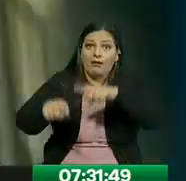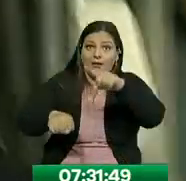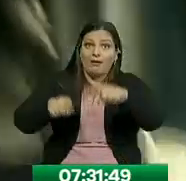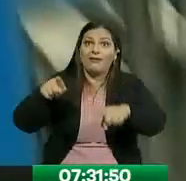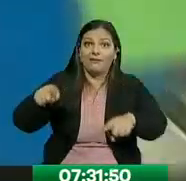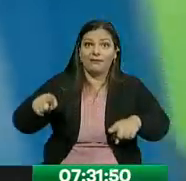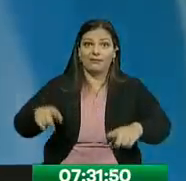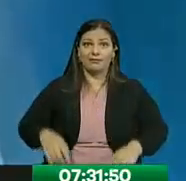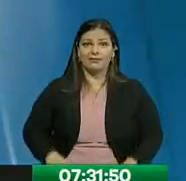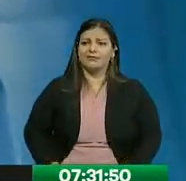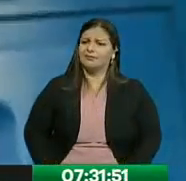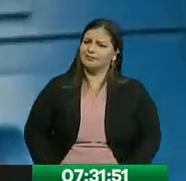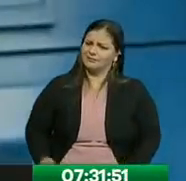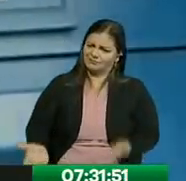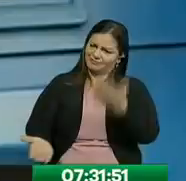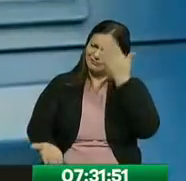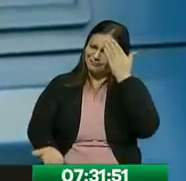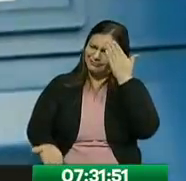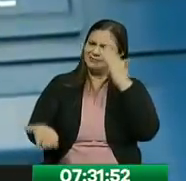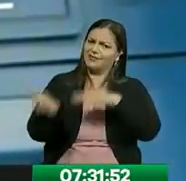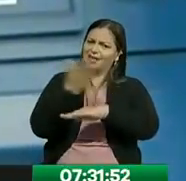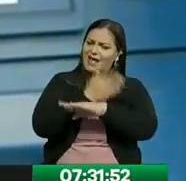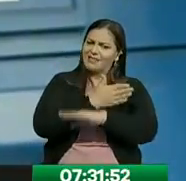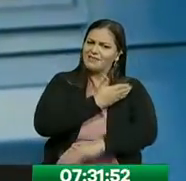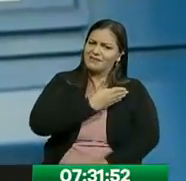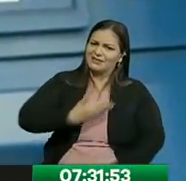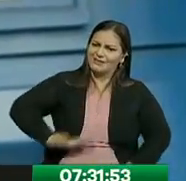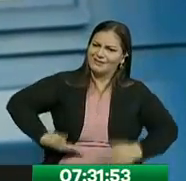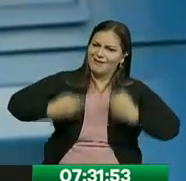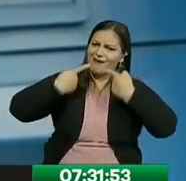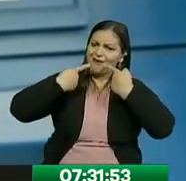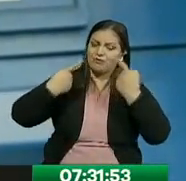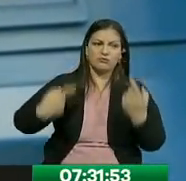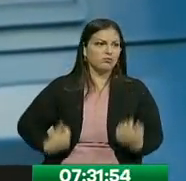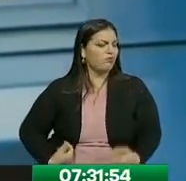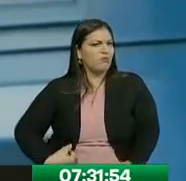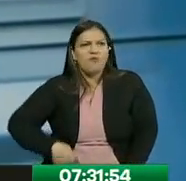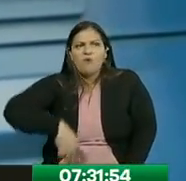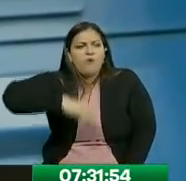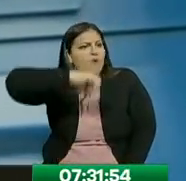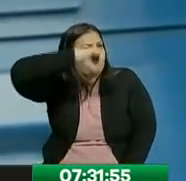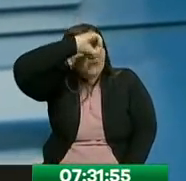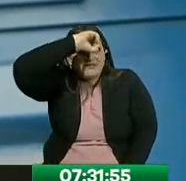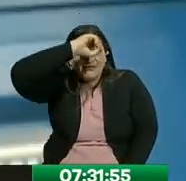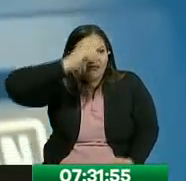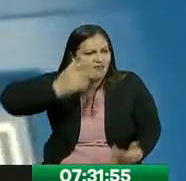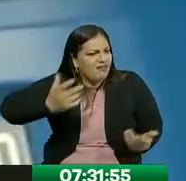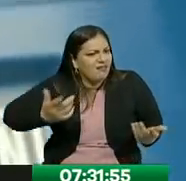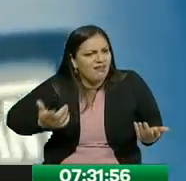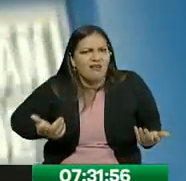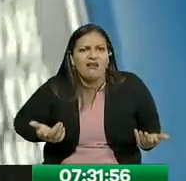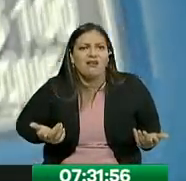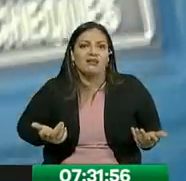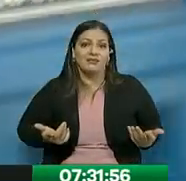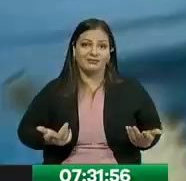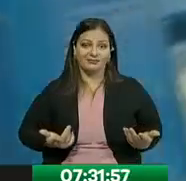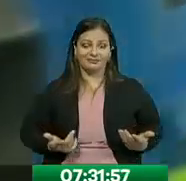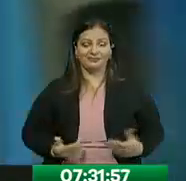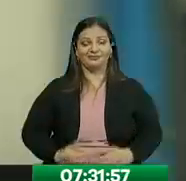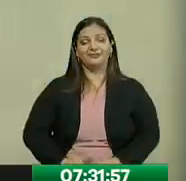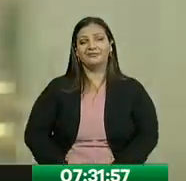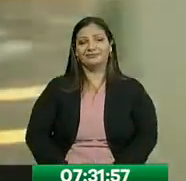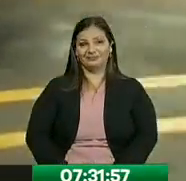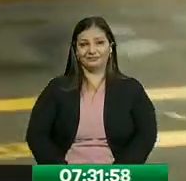ya había cambiado. También, irónicamente, existe desinformación. Muchas personas no